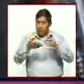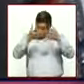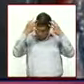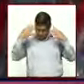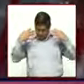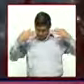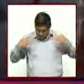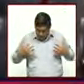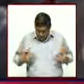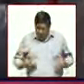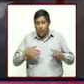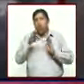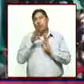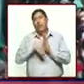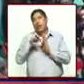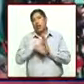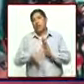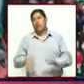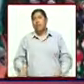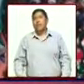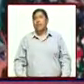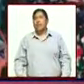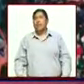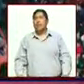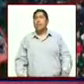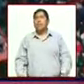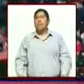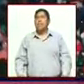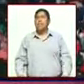disfraz con un costo mínimo.